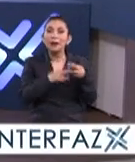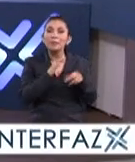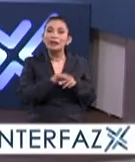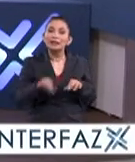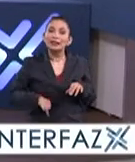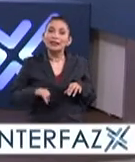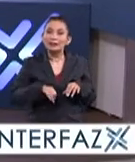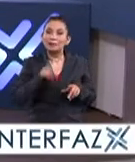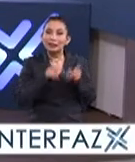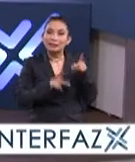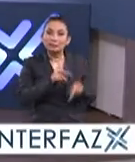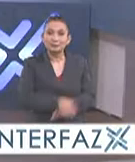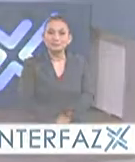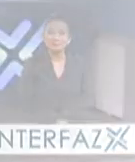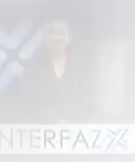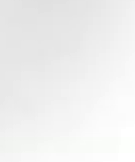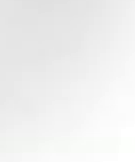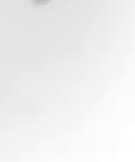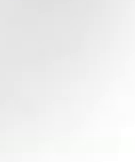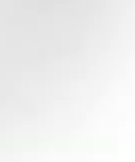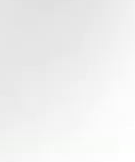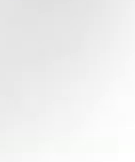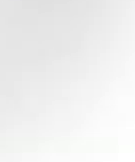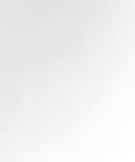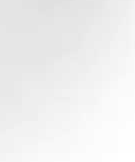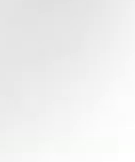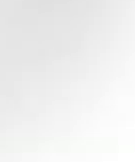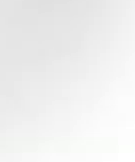con esta interesantísima charla.